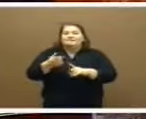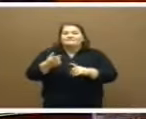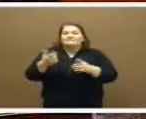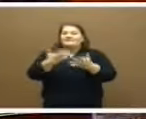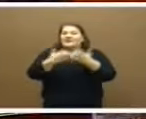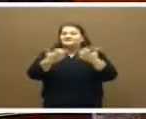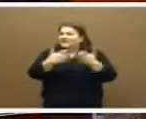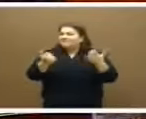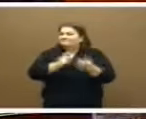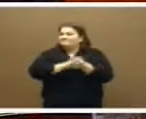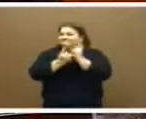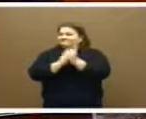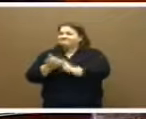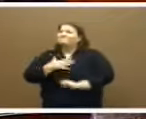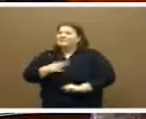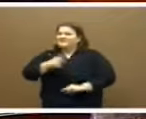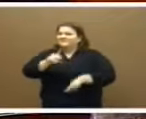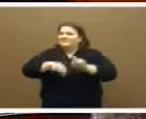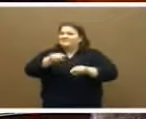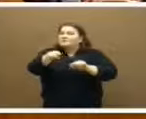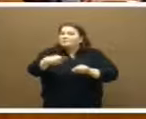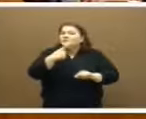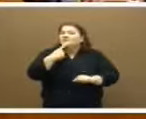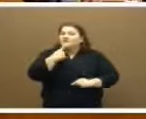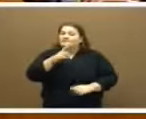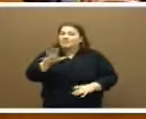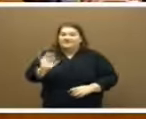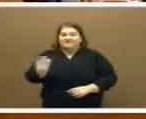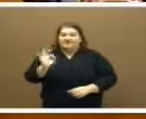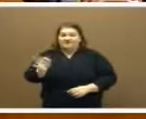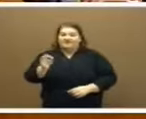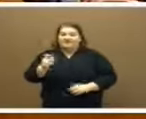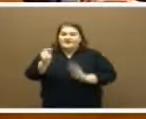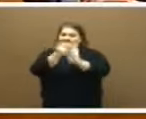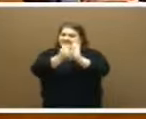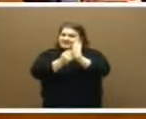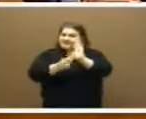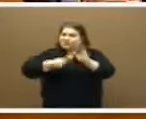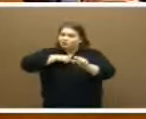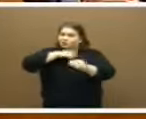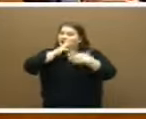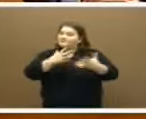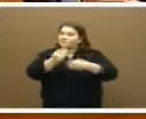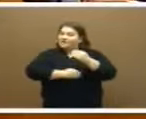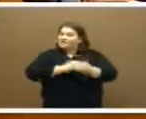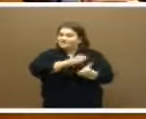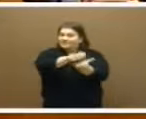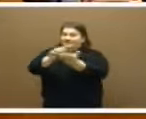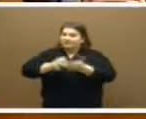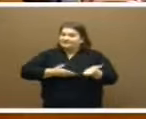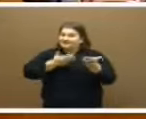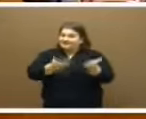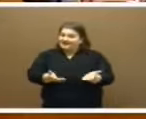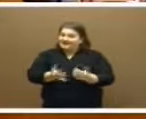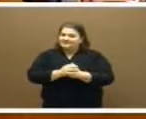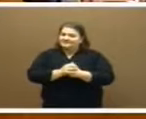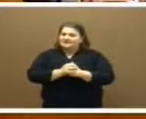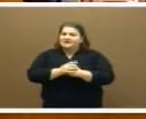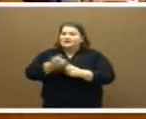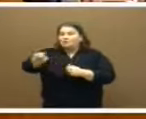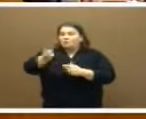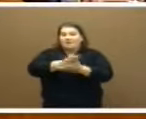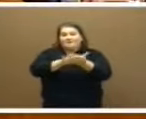muy ajustadas en su sentido, porque efectivamente las medidas que se están adoptando ahora mismo con los centros asistenciales a